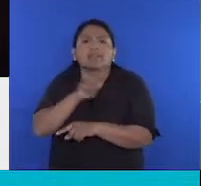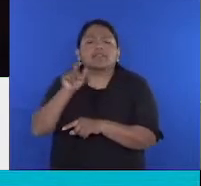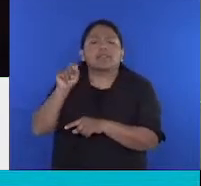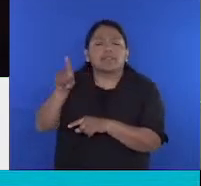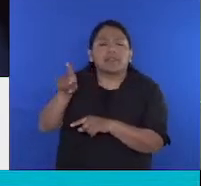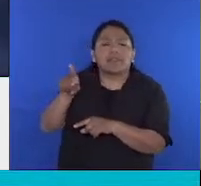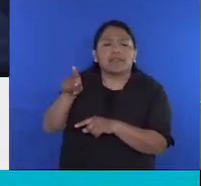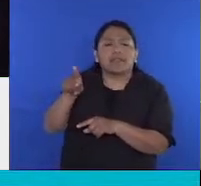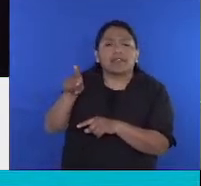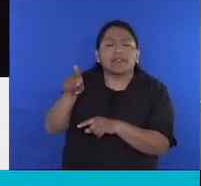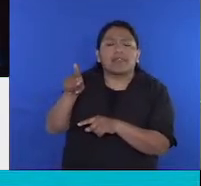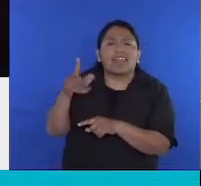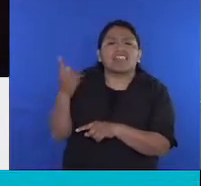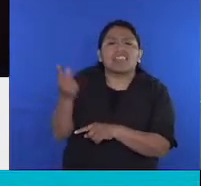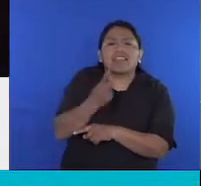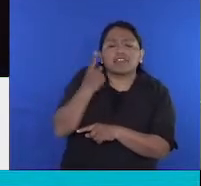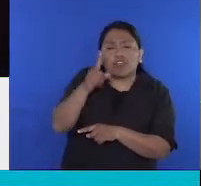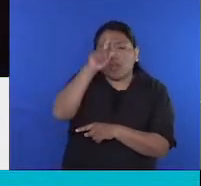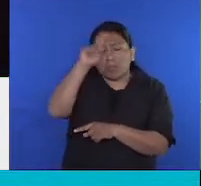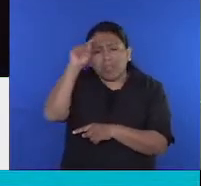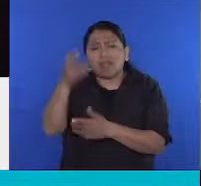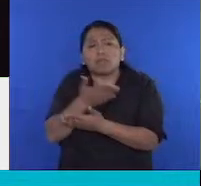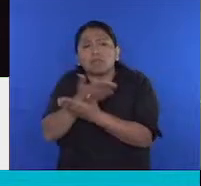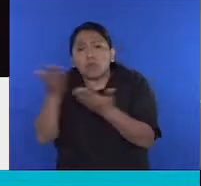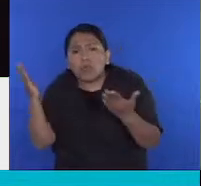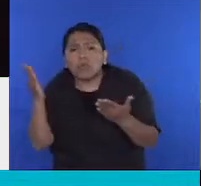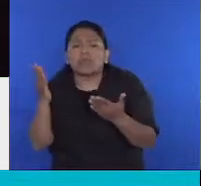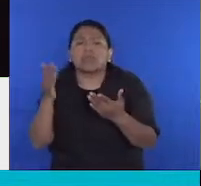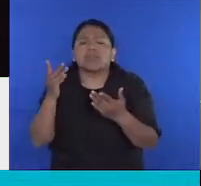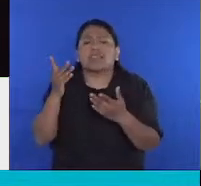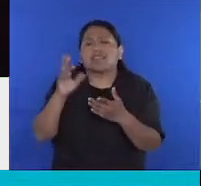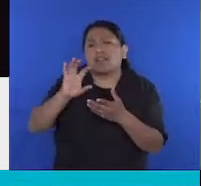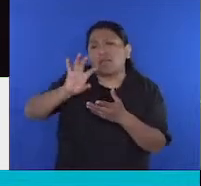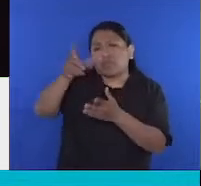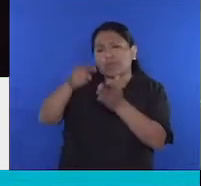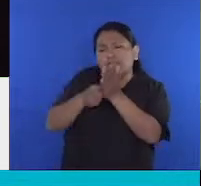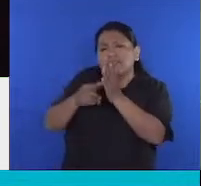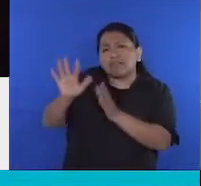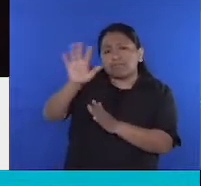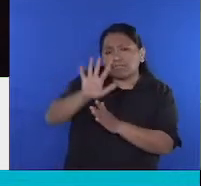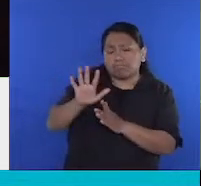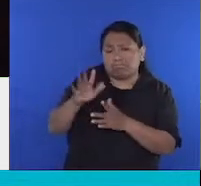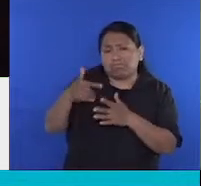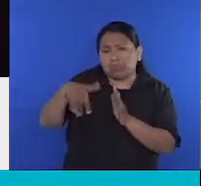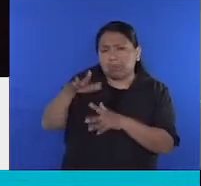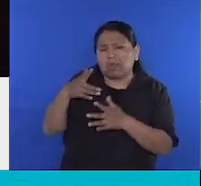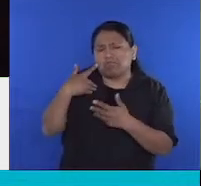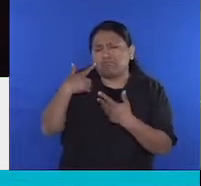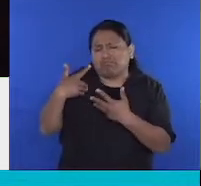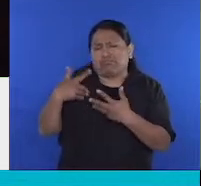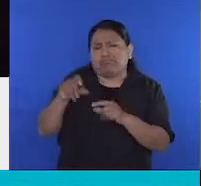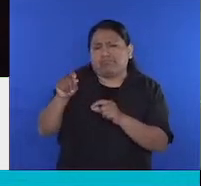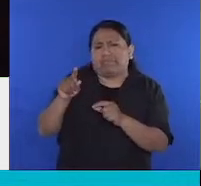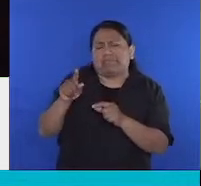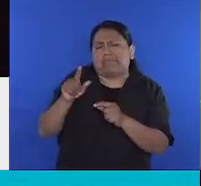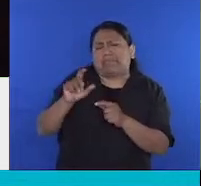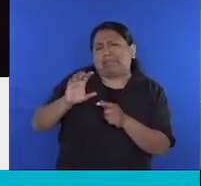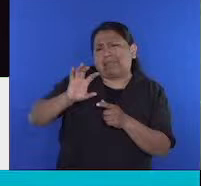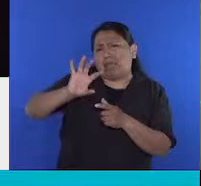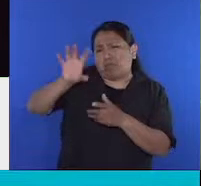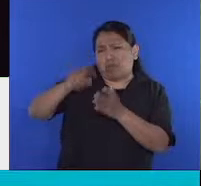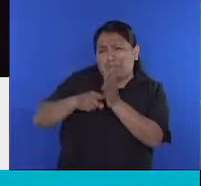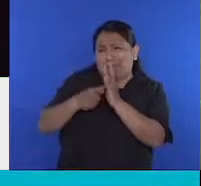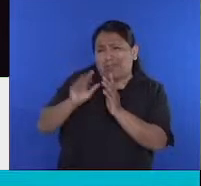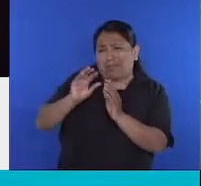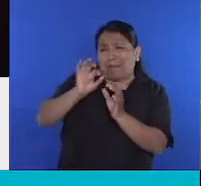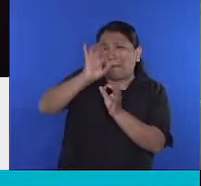hospitales públicos del interior de la provincia. Donde más se nota este problema es en el interior profundo de la provincia, donde las